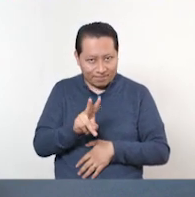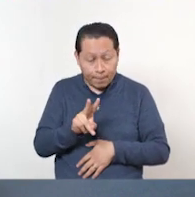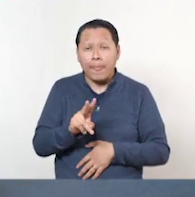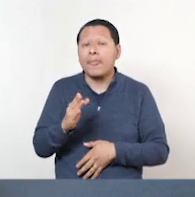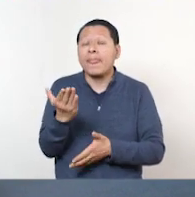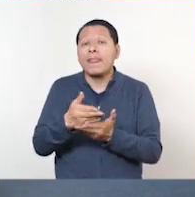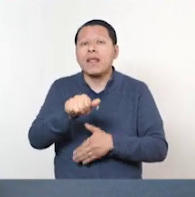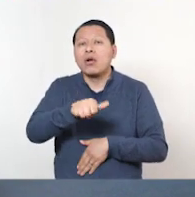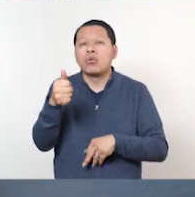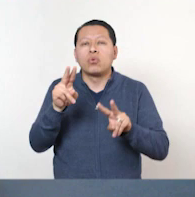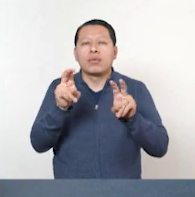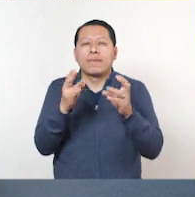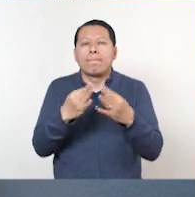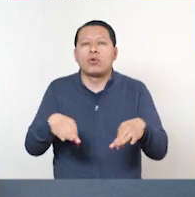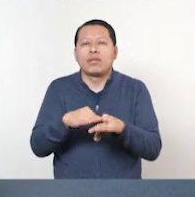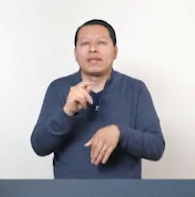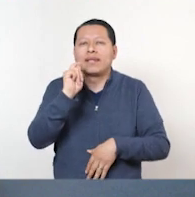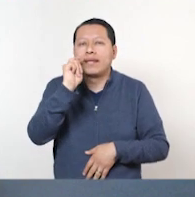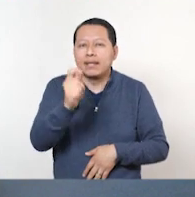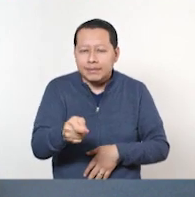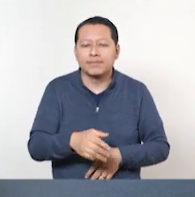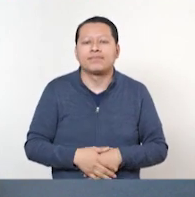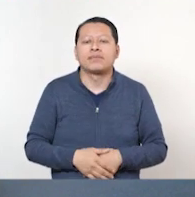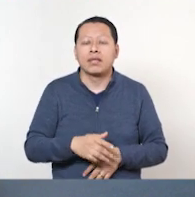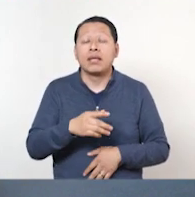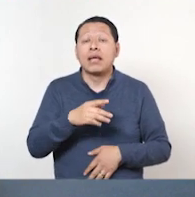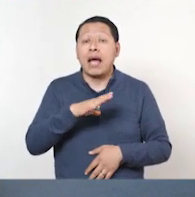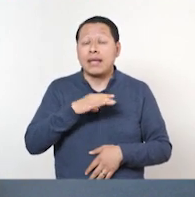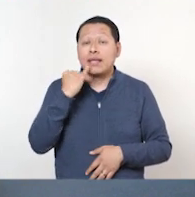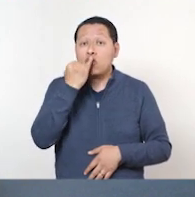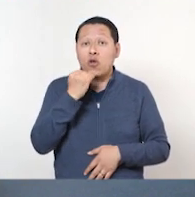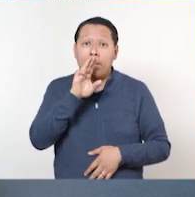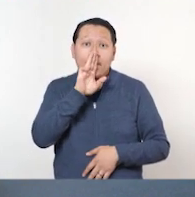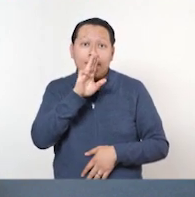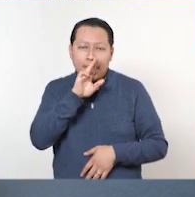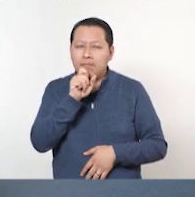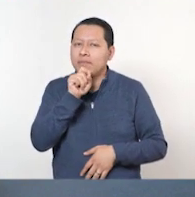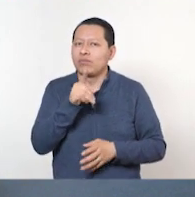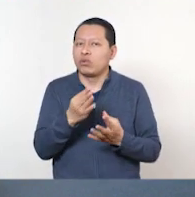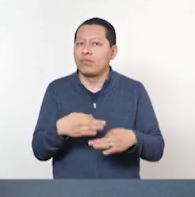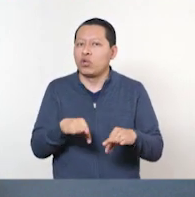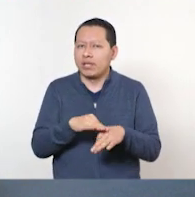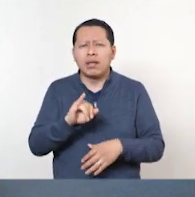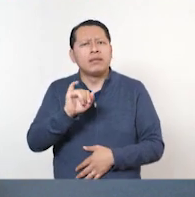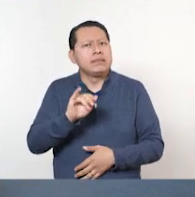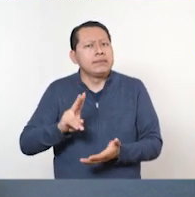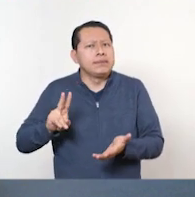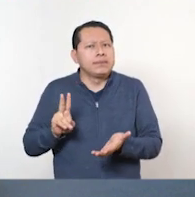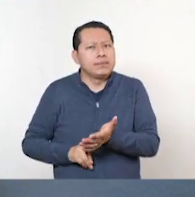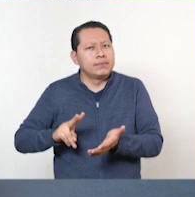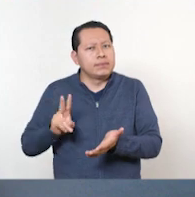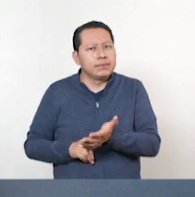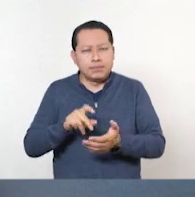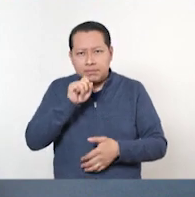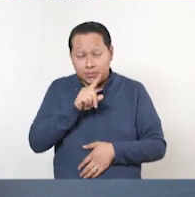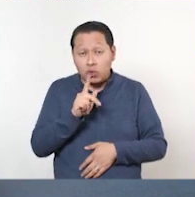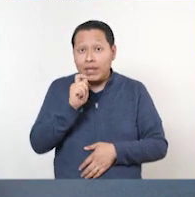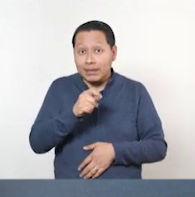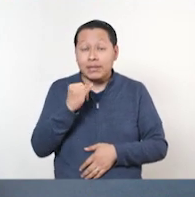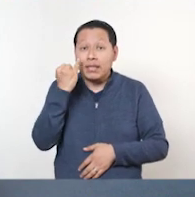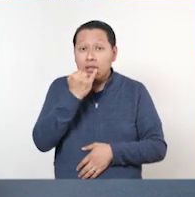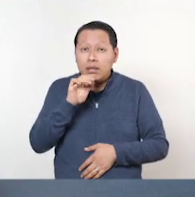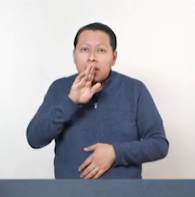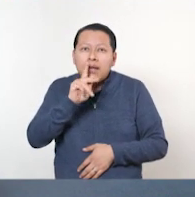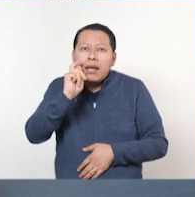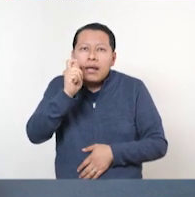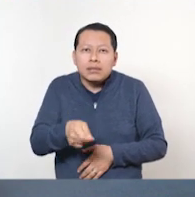Y otro tema que me pareció fundamental es la importancia de la lengua materna. Así es, debemos valorar y reconocer que la lengua